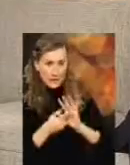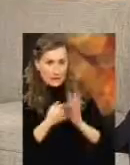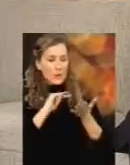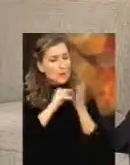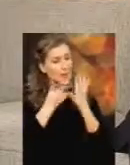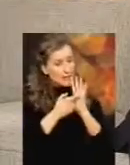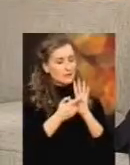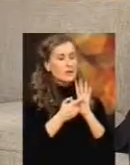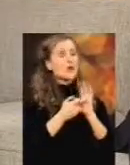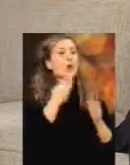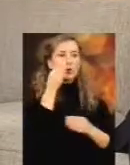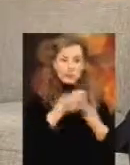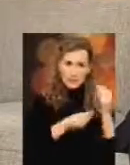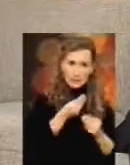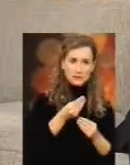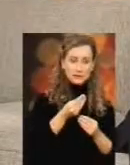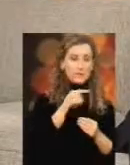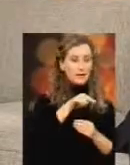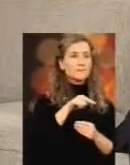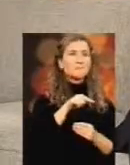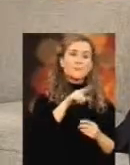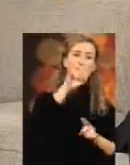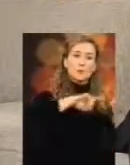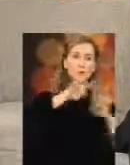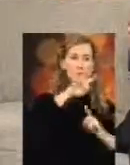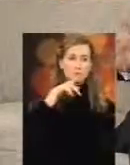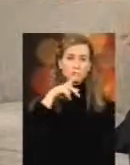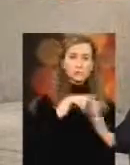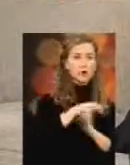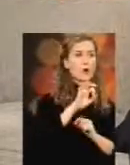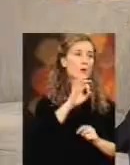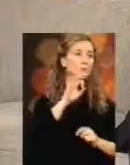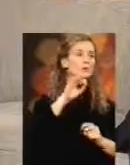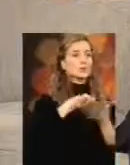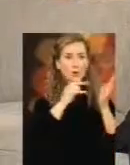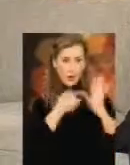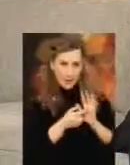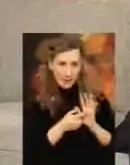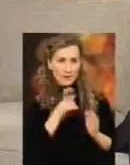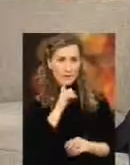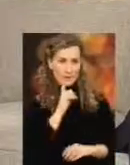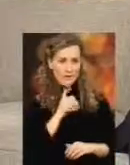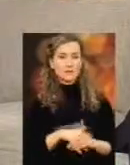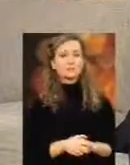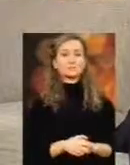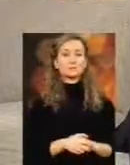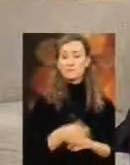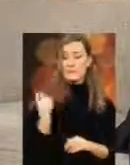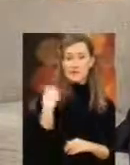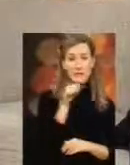medidas que sean útiles, que sean necesarias para superar las dificultades.